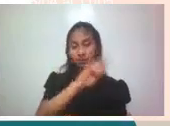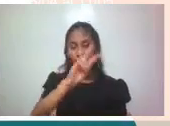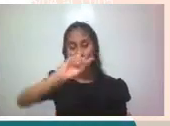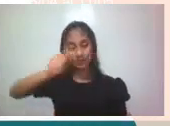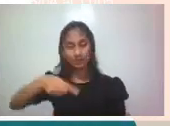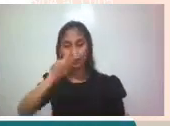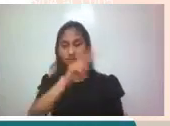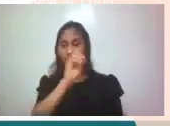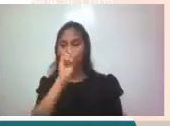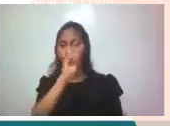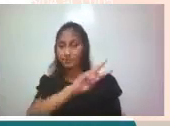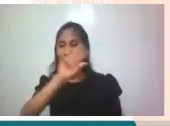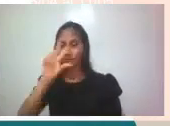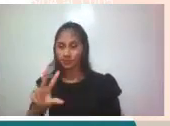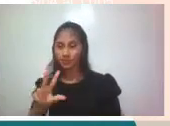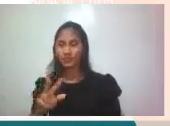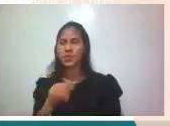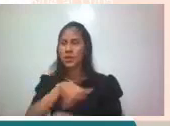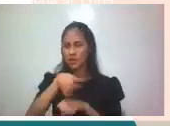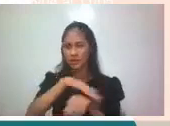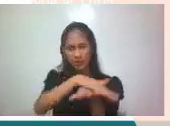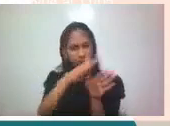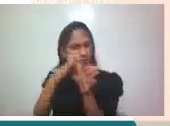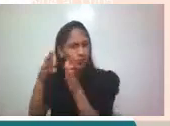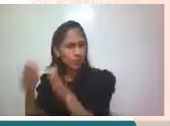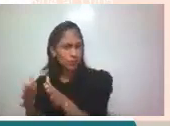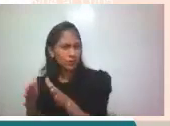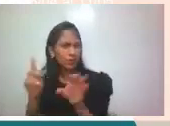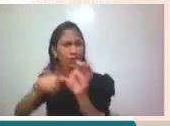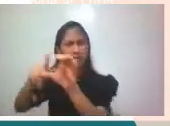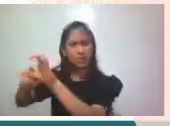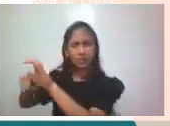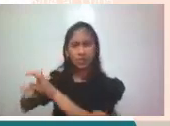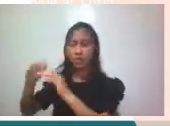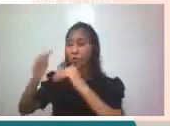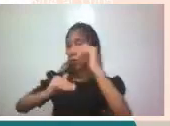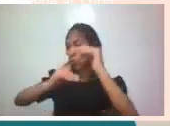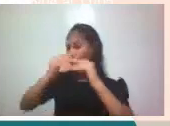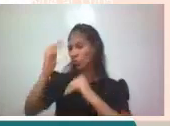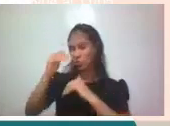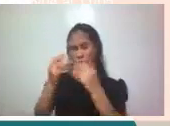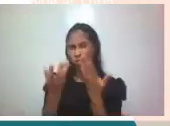hemos planteado este proceso participativo de construcción conjunta